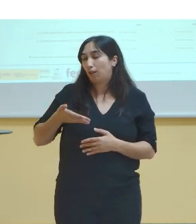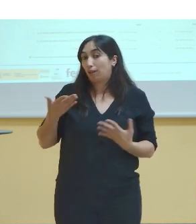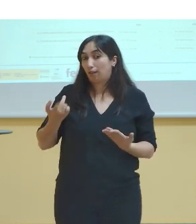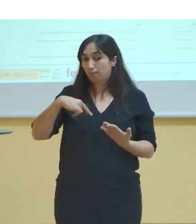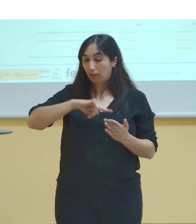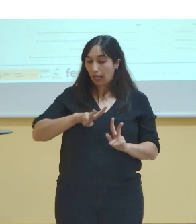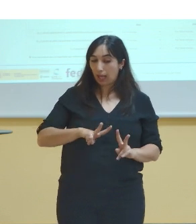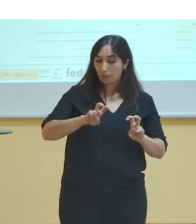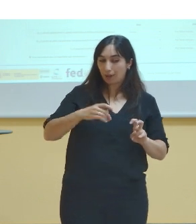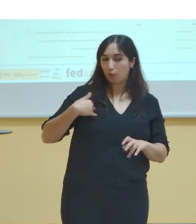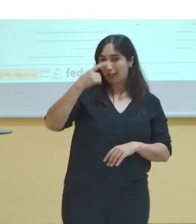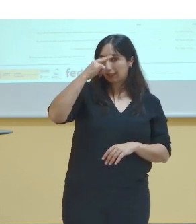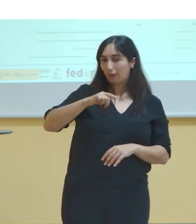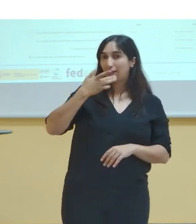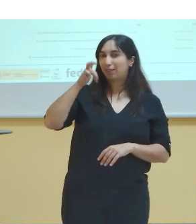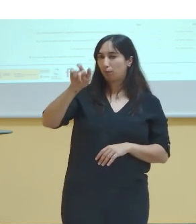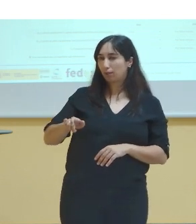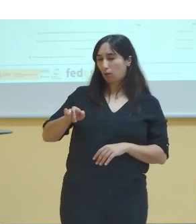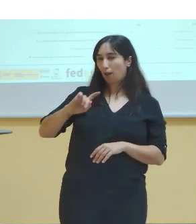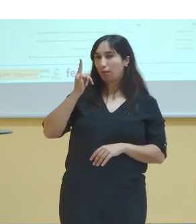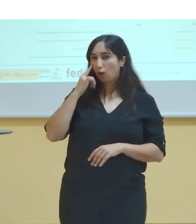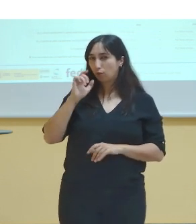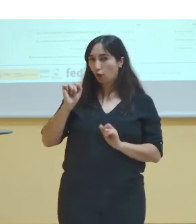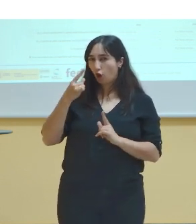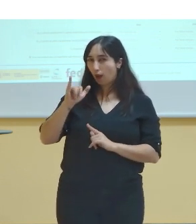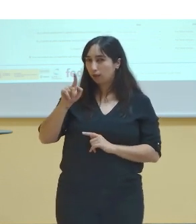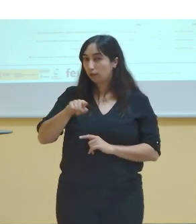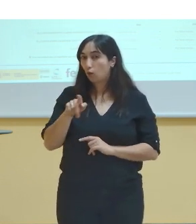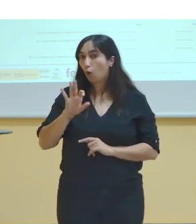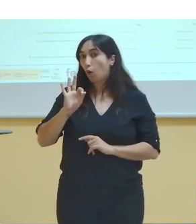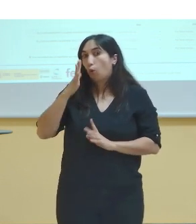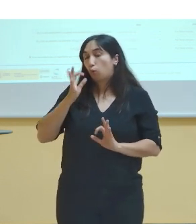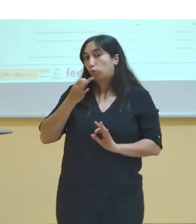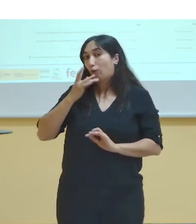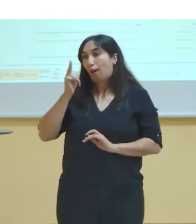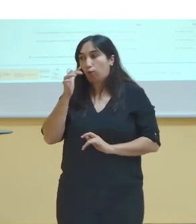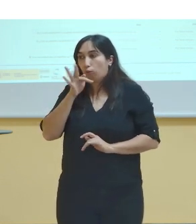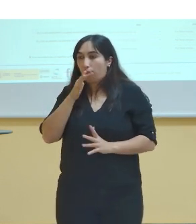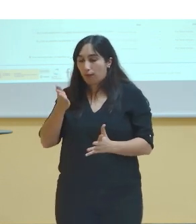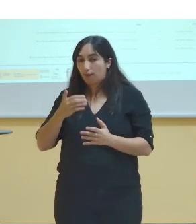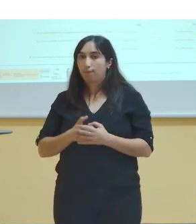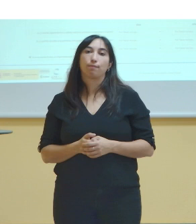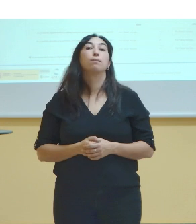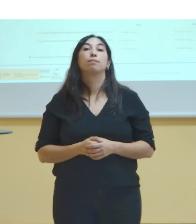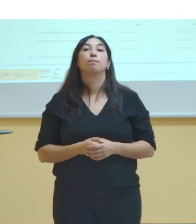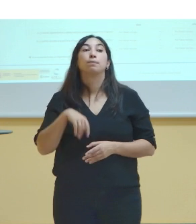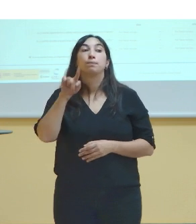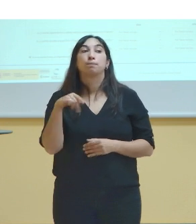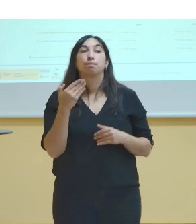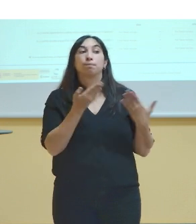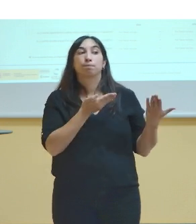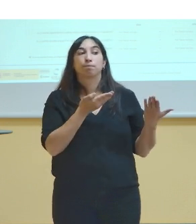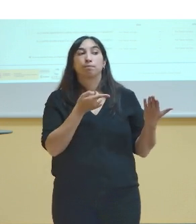el comienzo supiéramos si esa persona ya tenía un diagnóstico de enfermedad rara o era una persona sin diagnóstico. Aquí